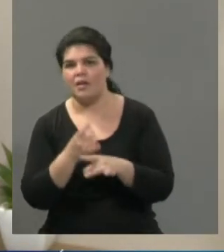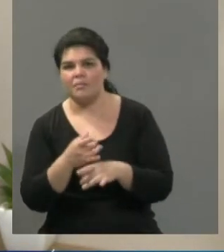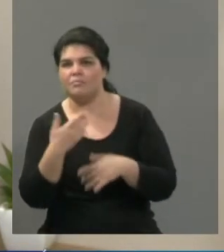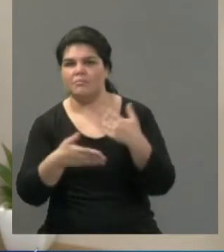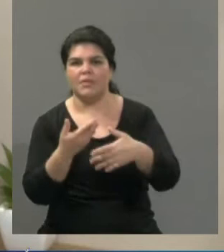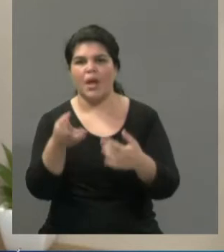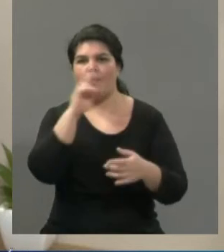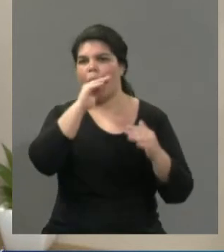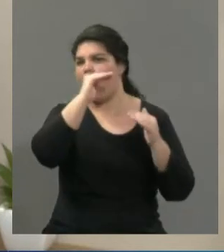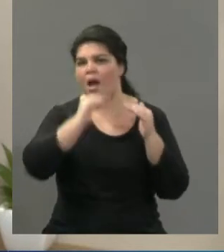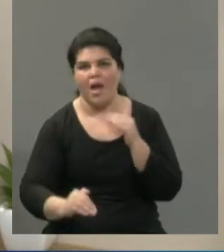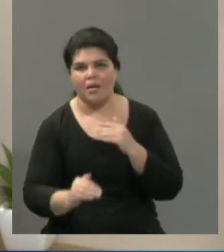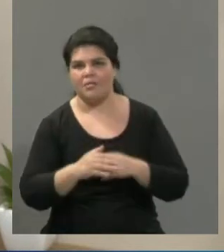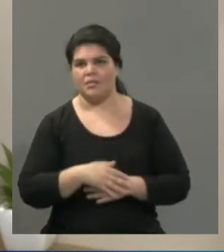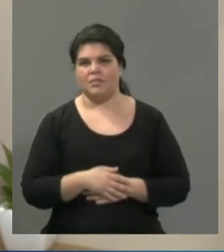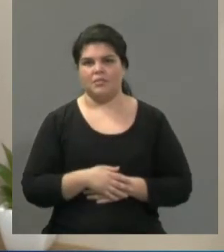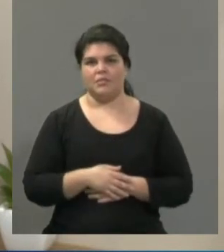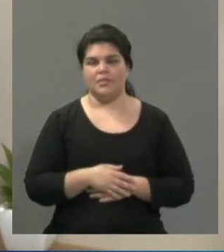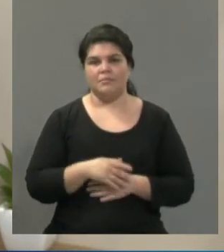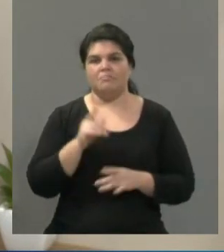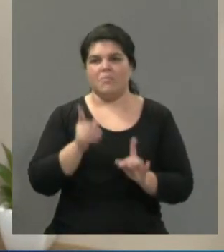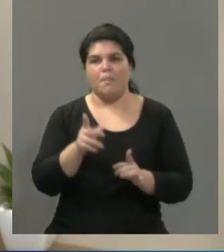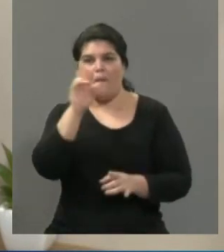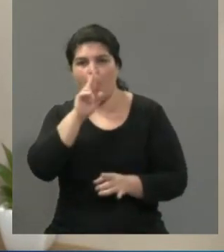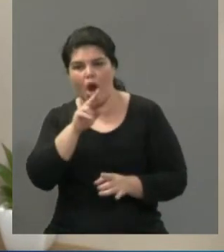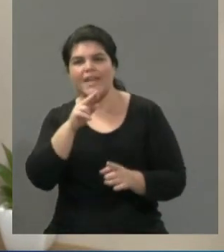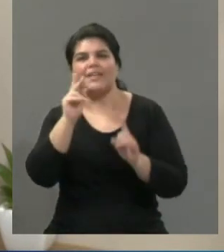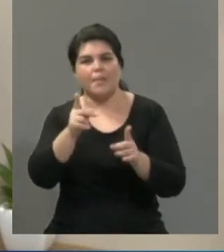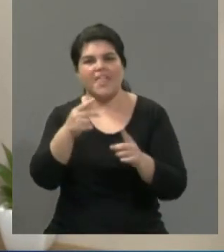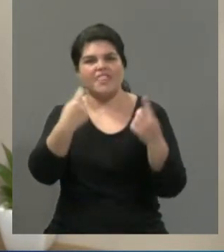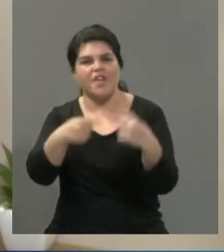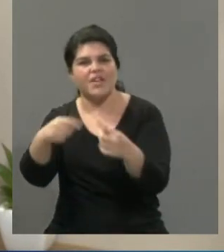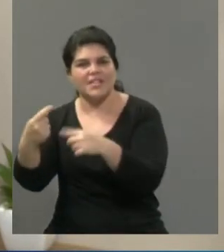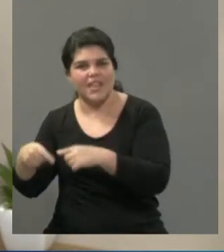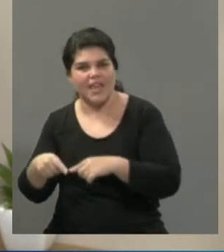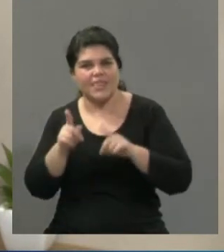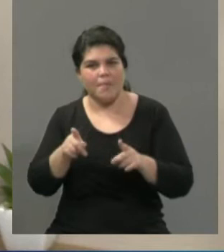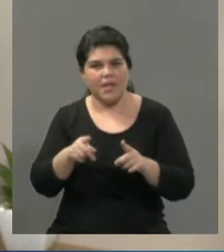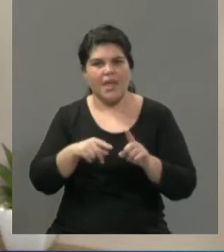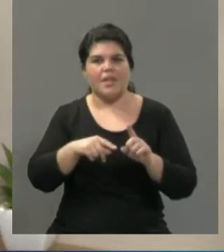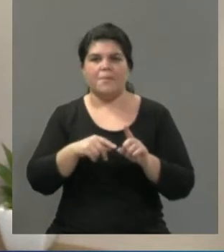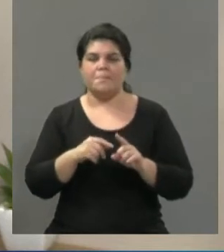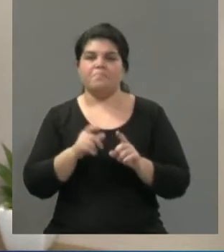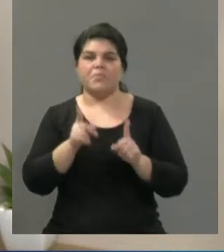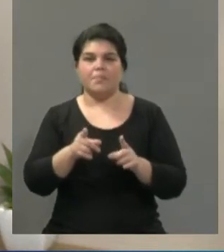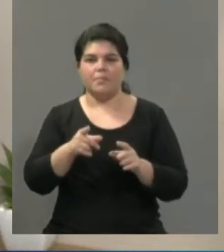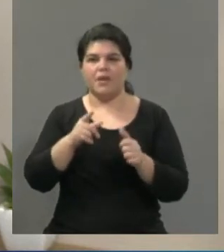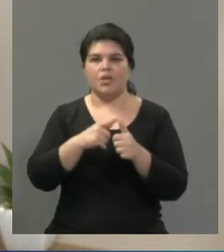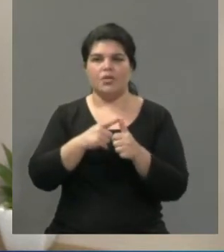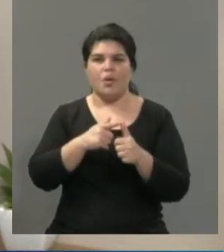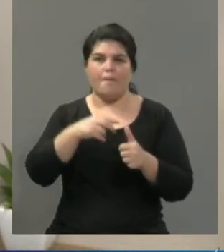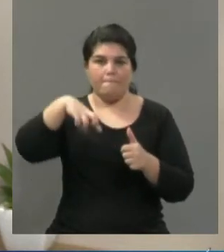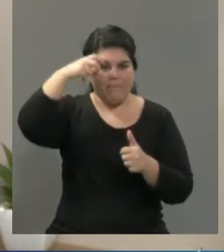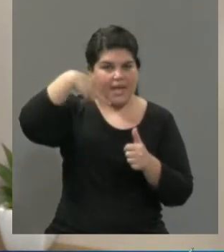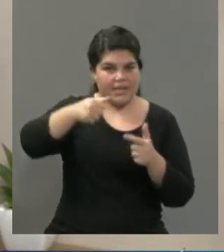subordinación de las mujeres y las diversidades, por ejemplo. Creo que los ataques fueron a Florencia Peña, a Sofía Pachi y a